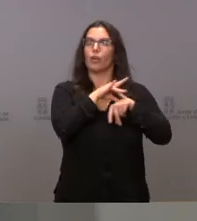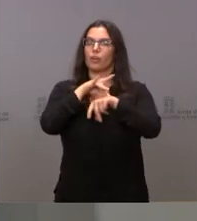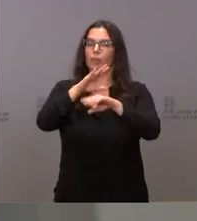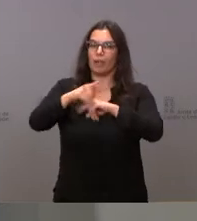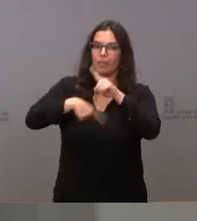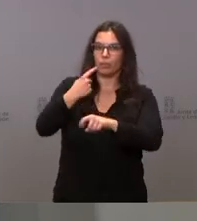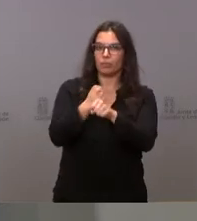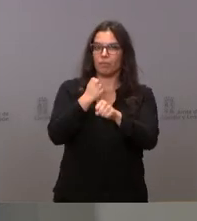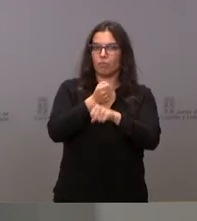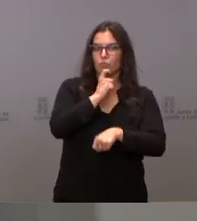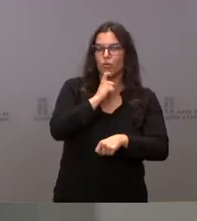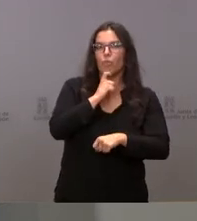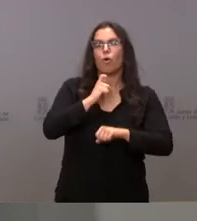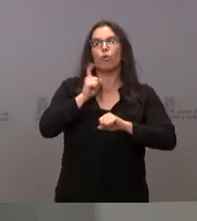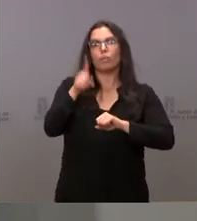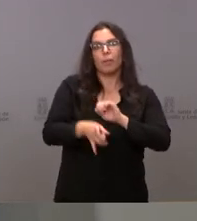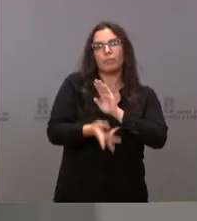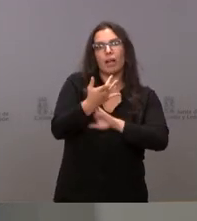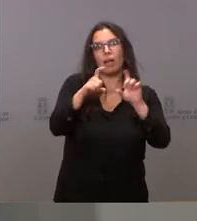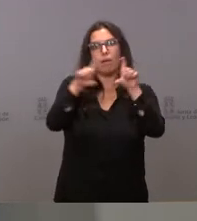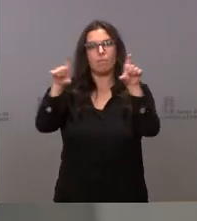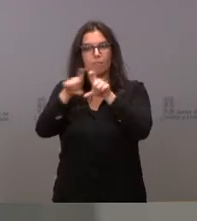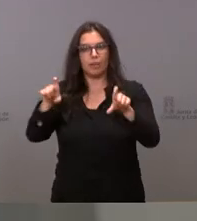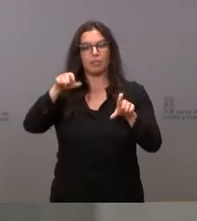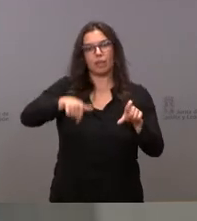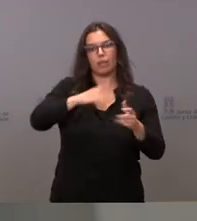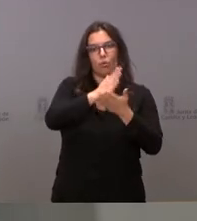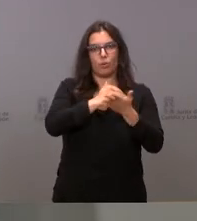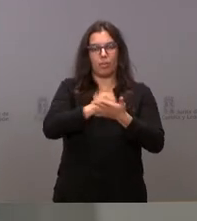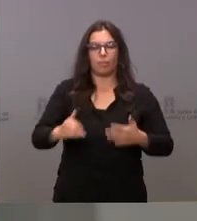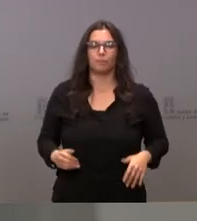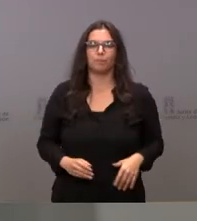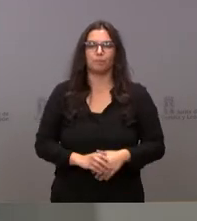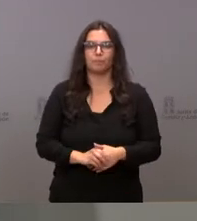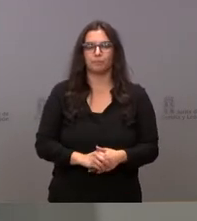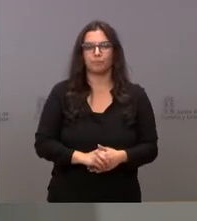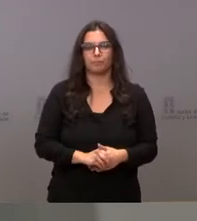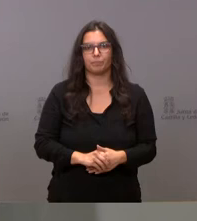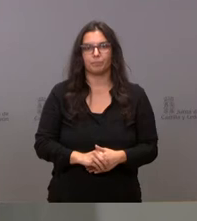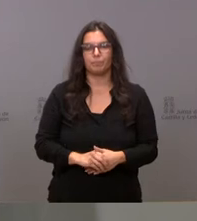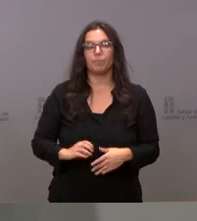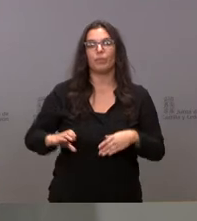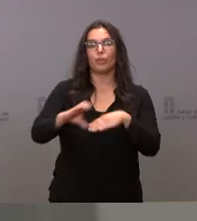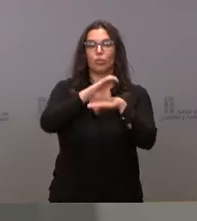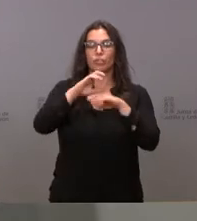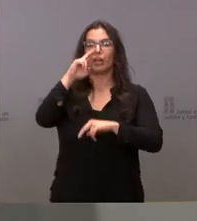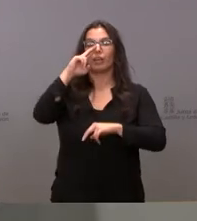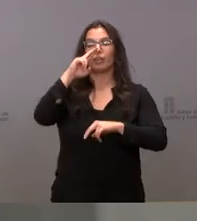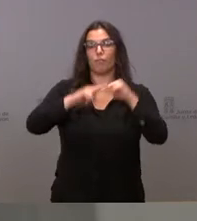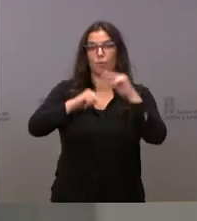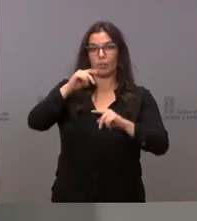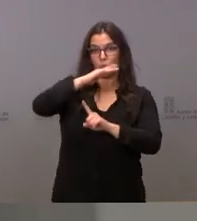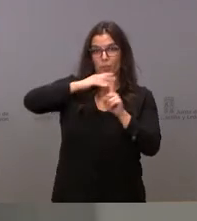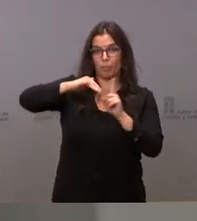en la posibilidad de iniciar actividades empresariales en nuestra comunidad. La Consejería de Fomento y